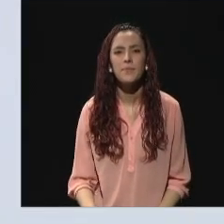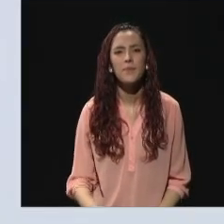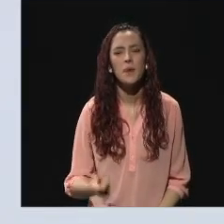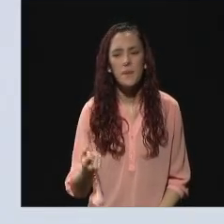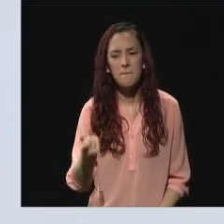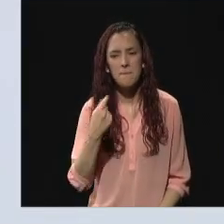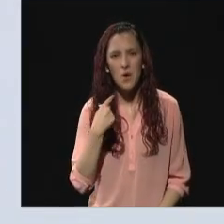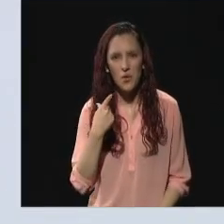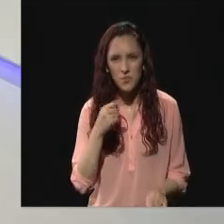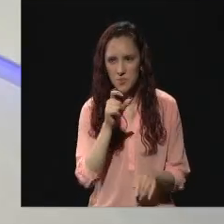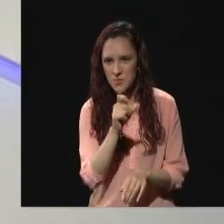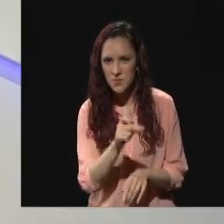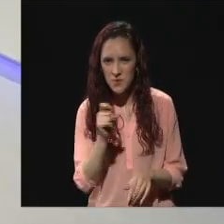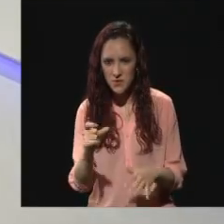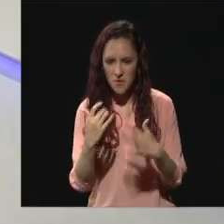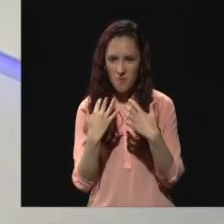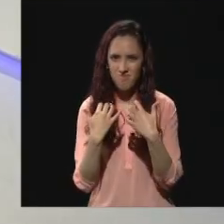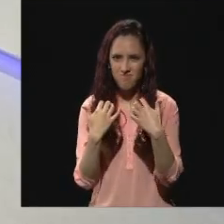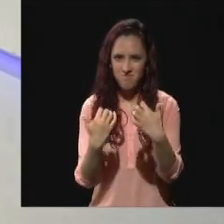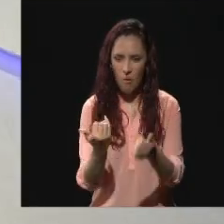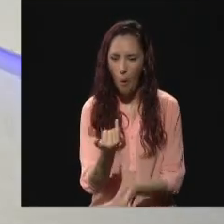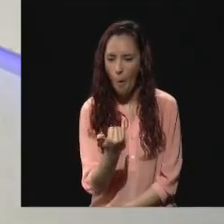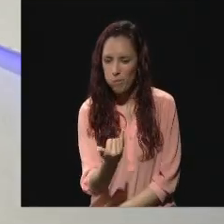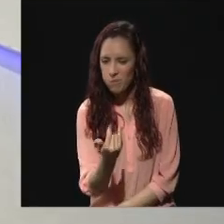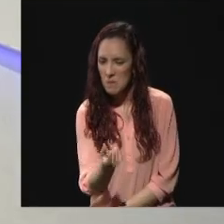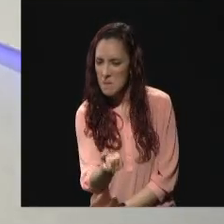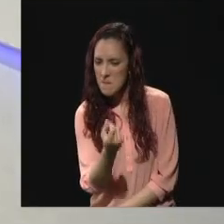en vivo aquí en el estudio del público